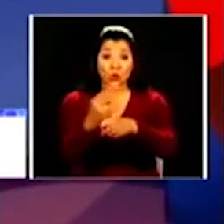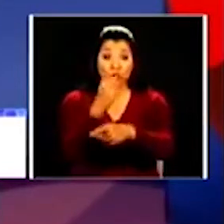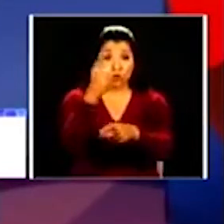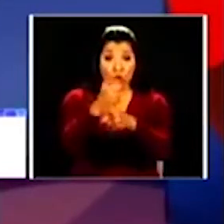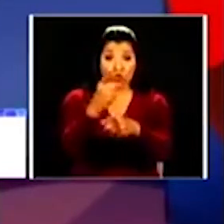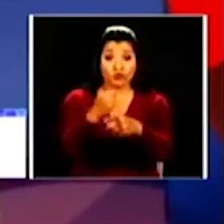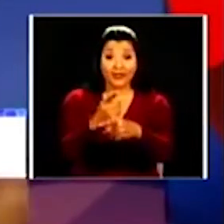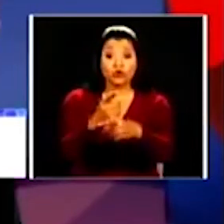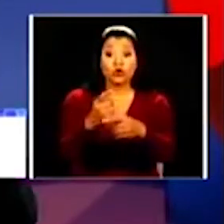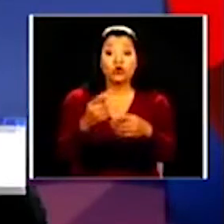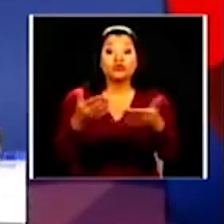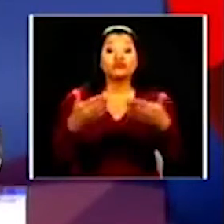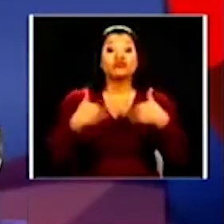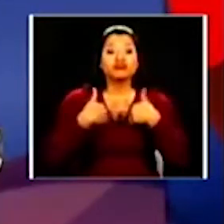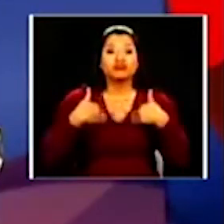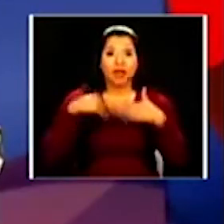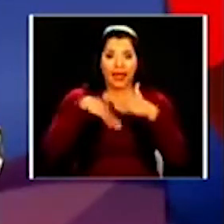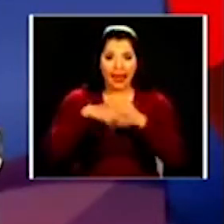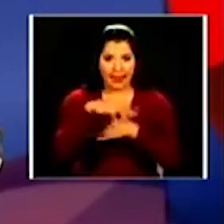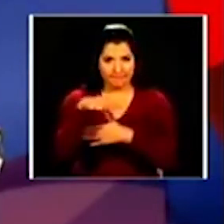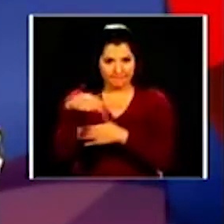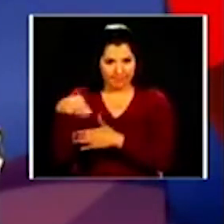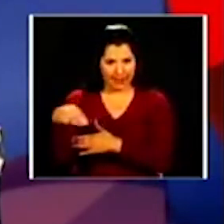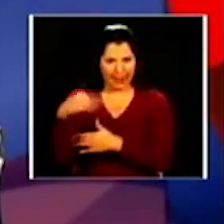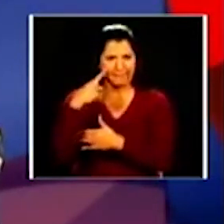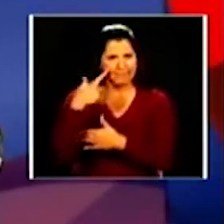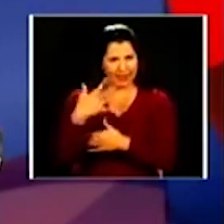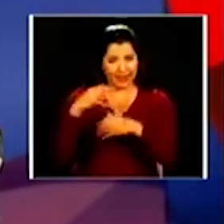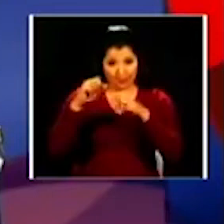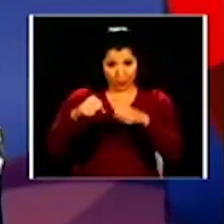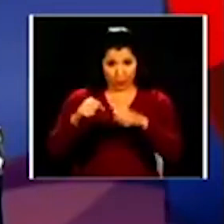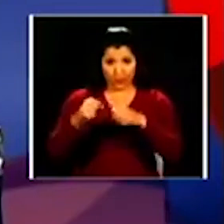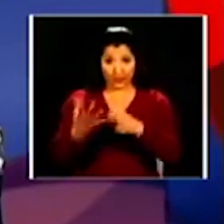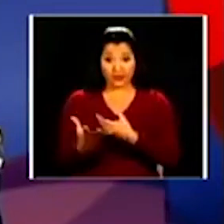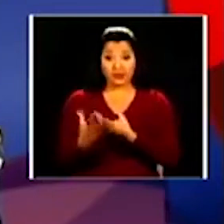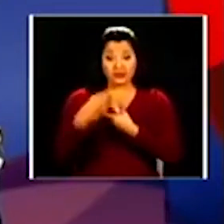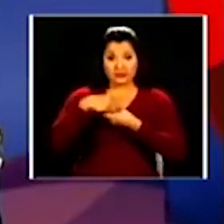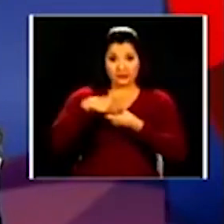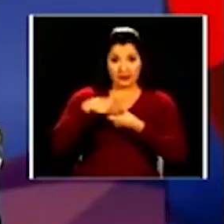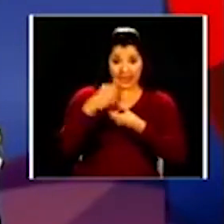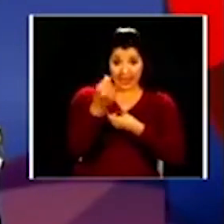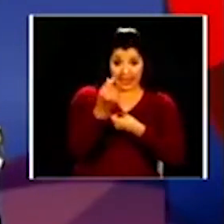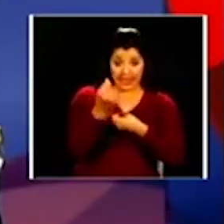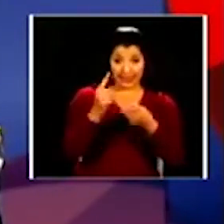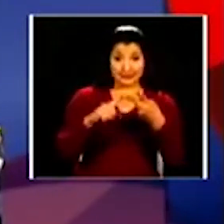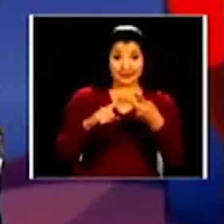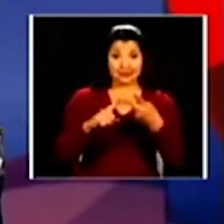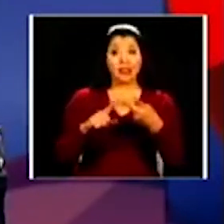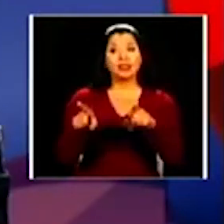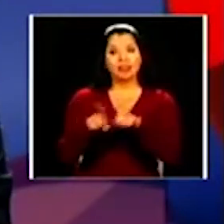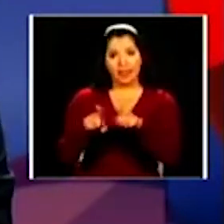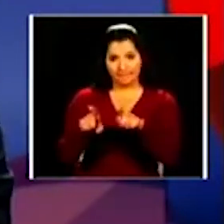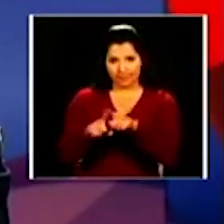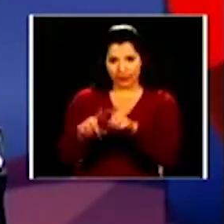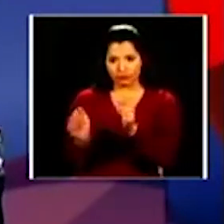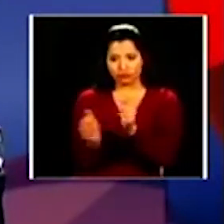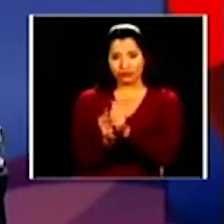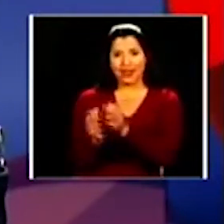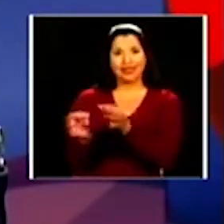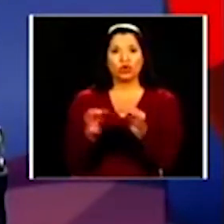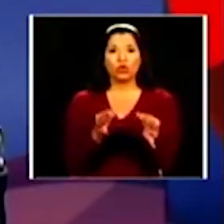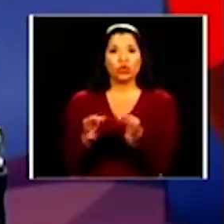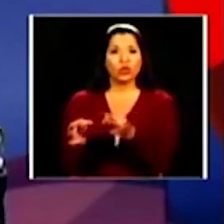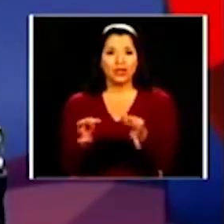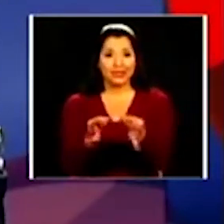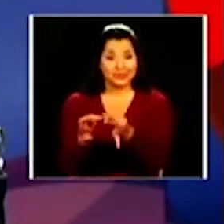para generar ingresos de valor agregado, tener adyacencias como el turismo, para tener mayores ingresos y